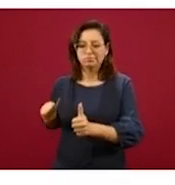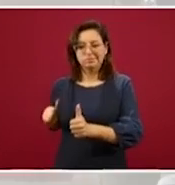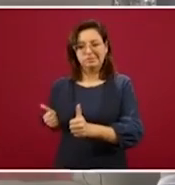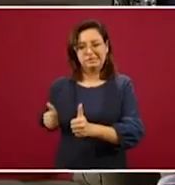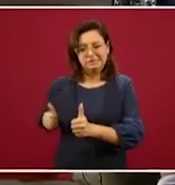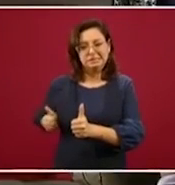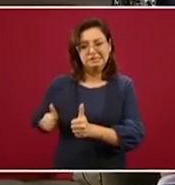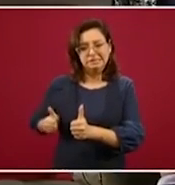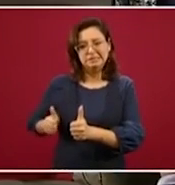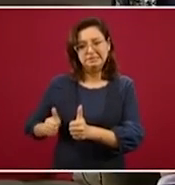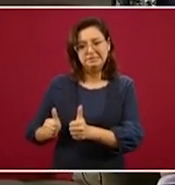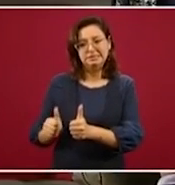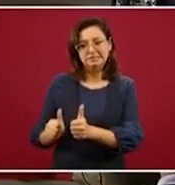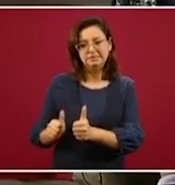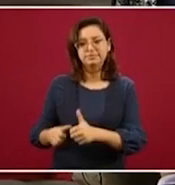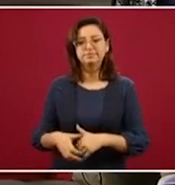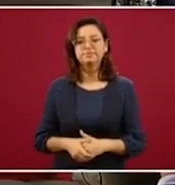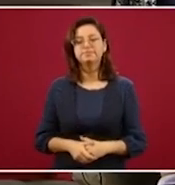población.